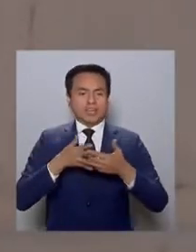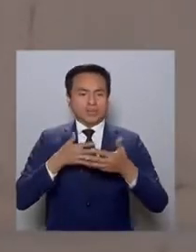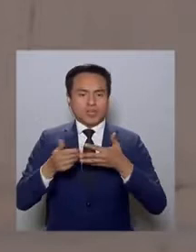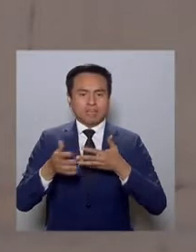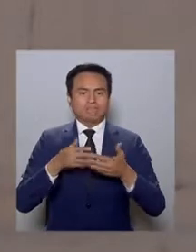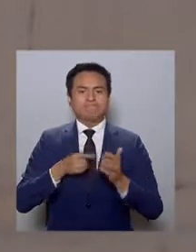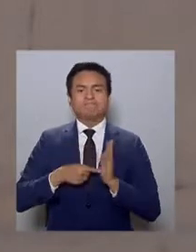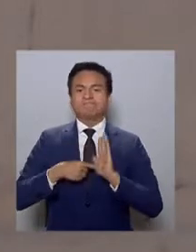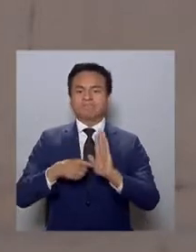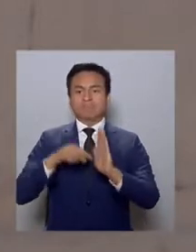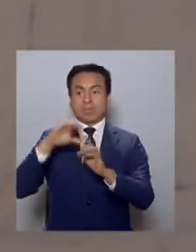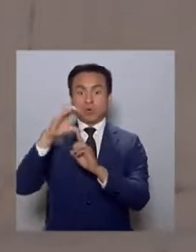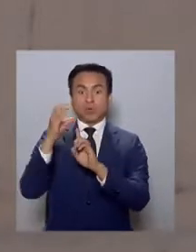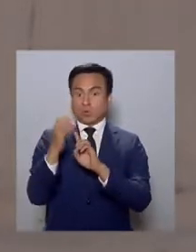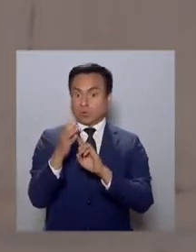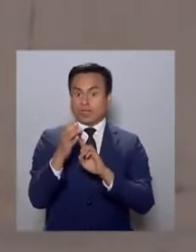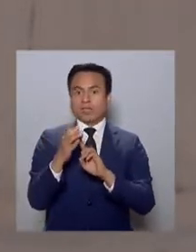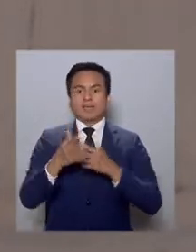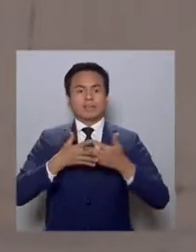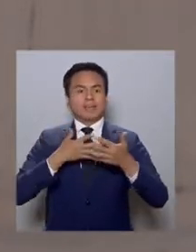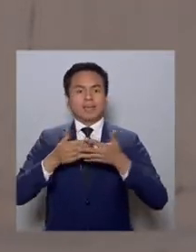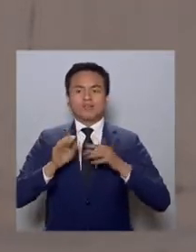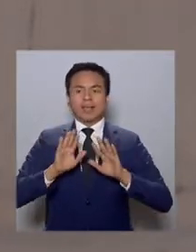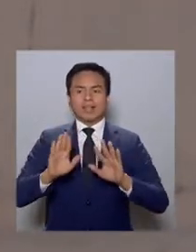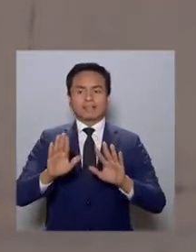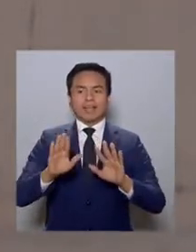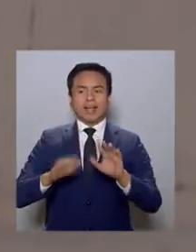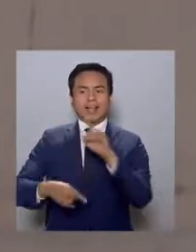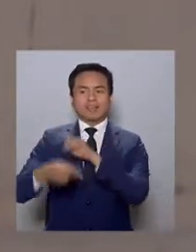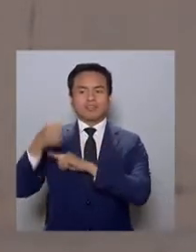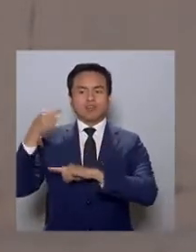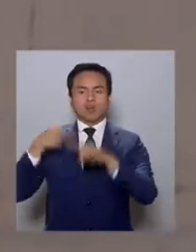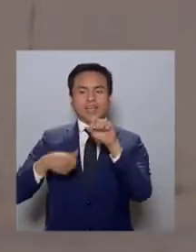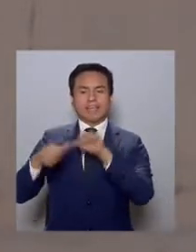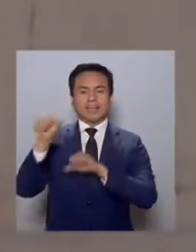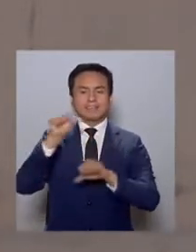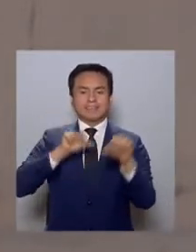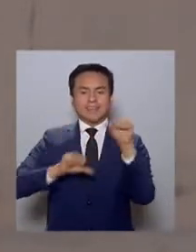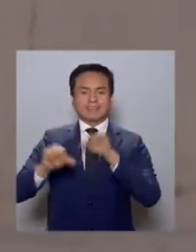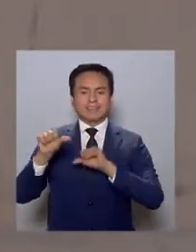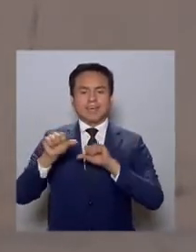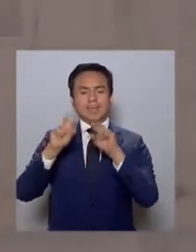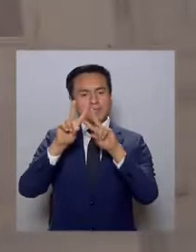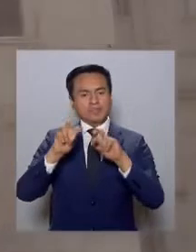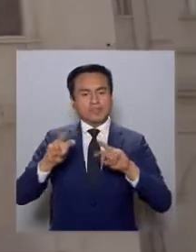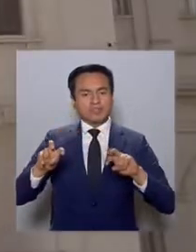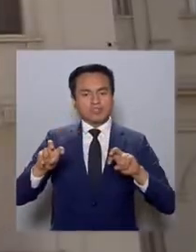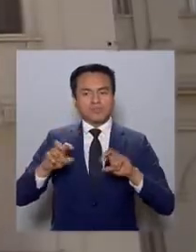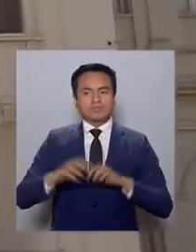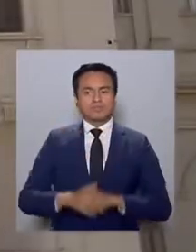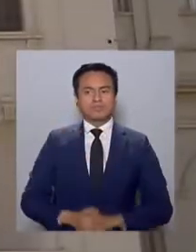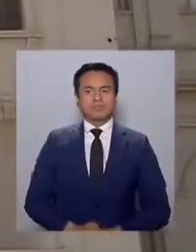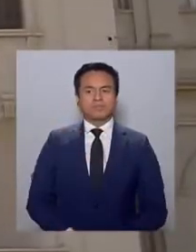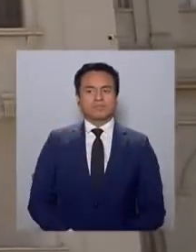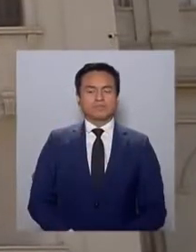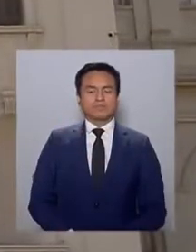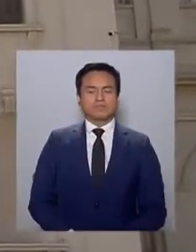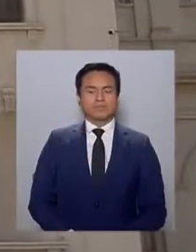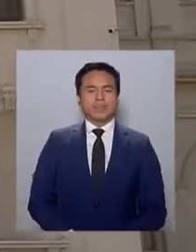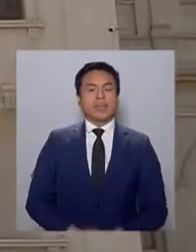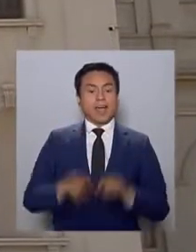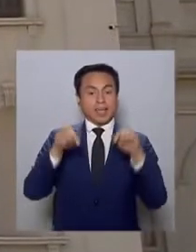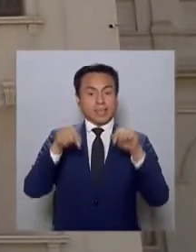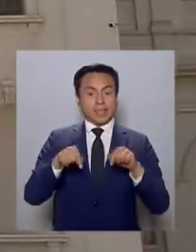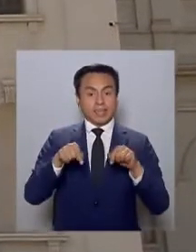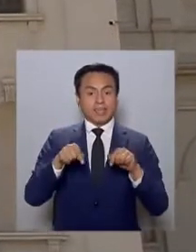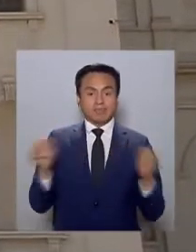que representa la cultura, la naturaleza, la historia, la ciencia, la investigación. Y desde